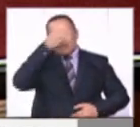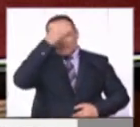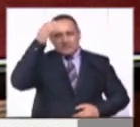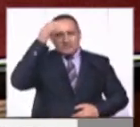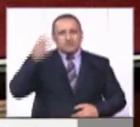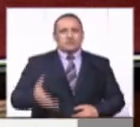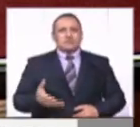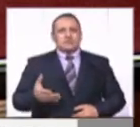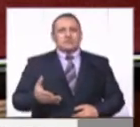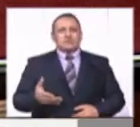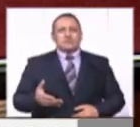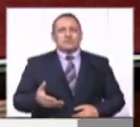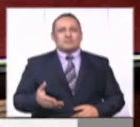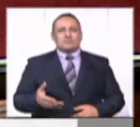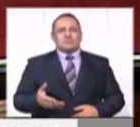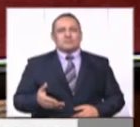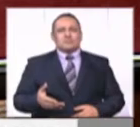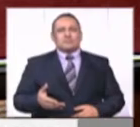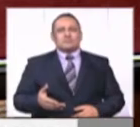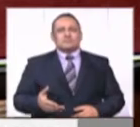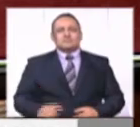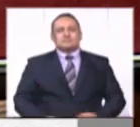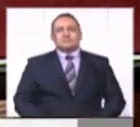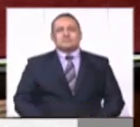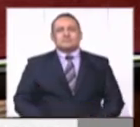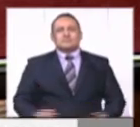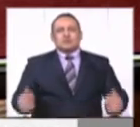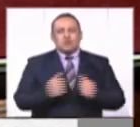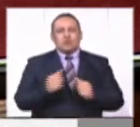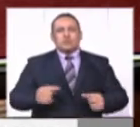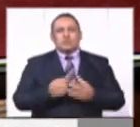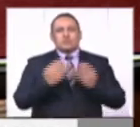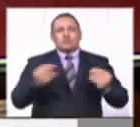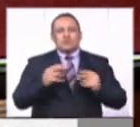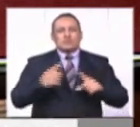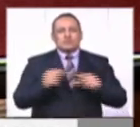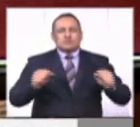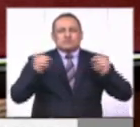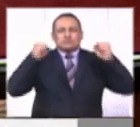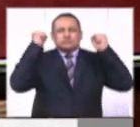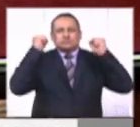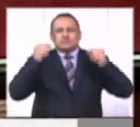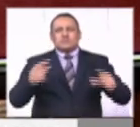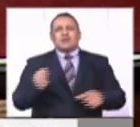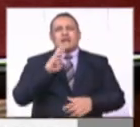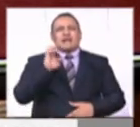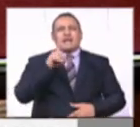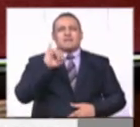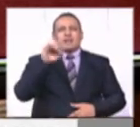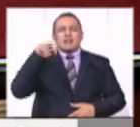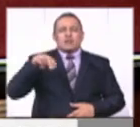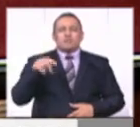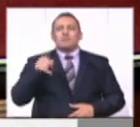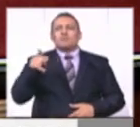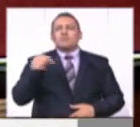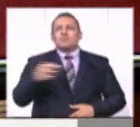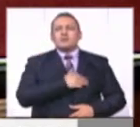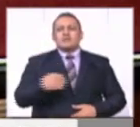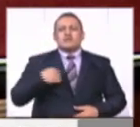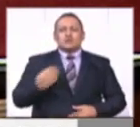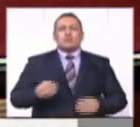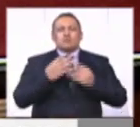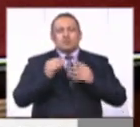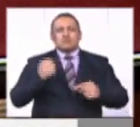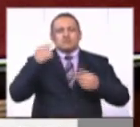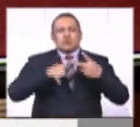Castillo este con el delito de rebelión Porque él fue su Premier él tiene la obligación un segundo